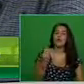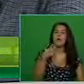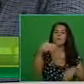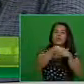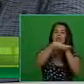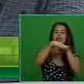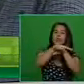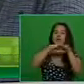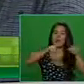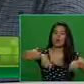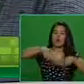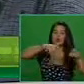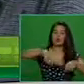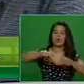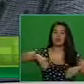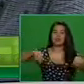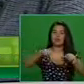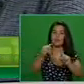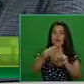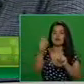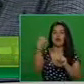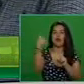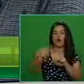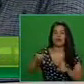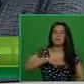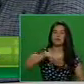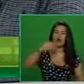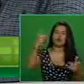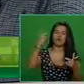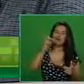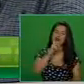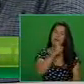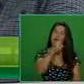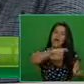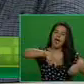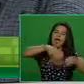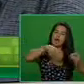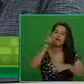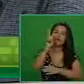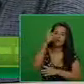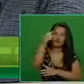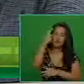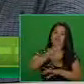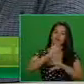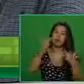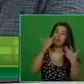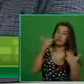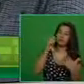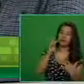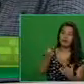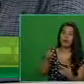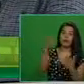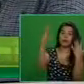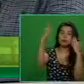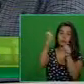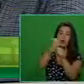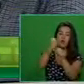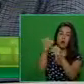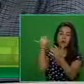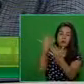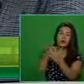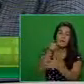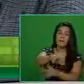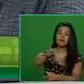Tierra y específicamente a través de la Misión AgroVenezuela, se ha dado también una visibilización y un reconocimiento de todo lo que es